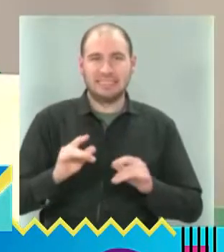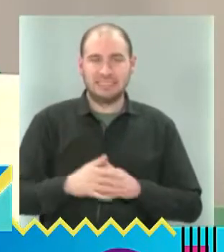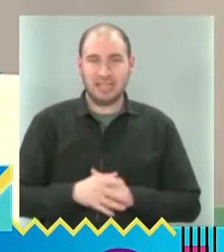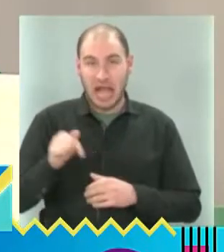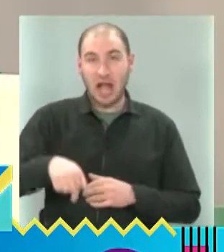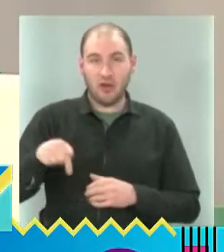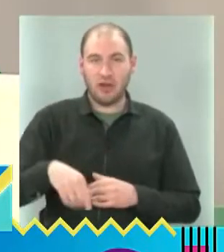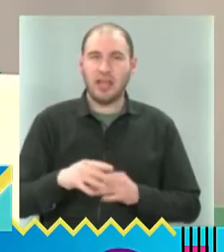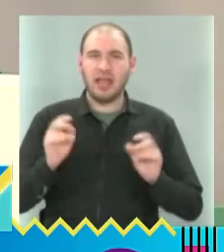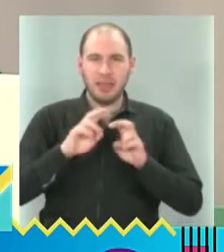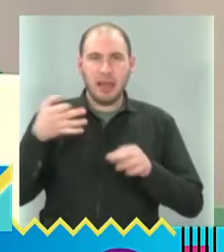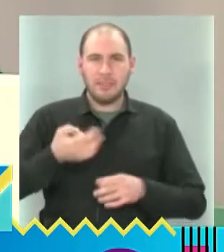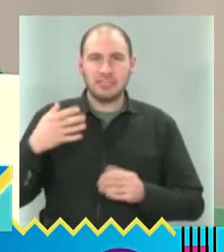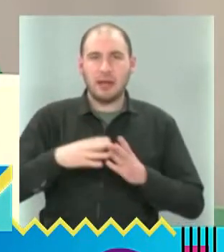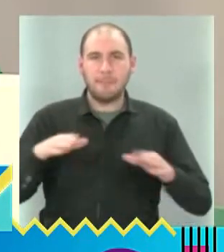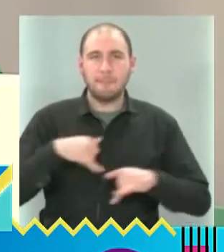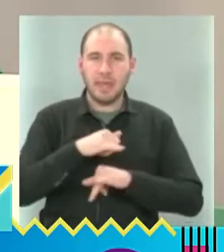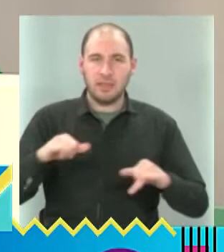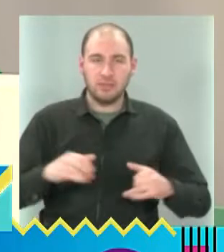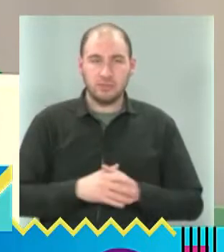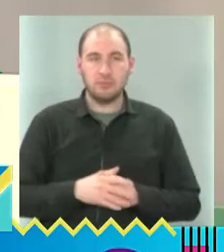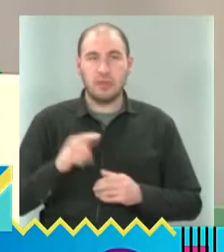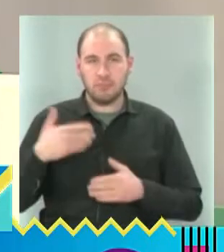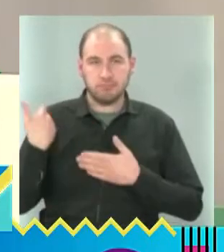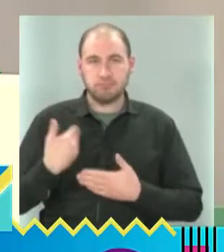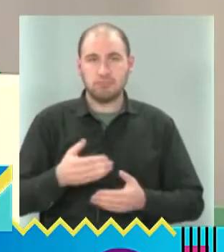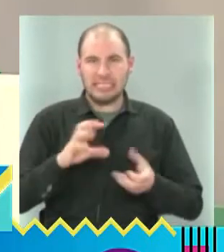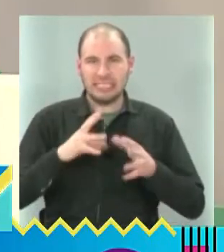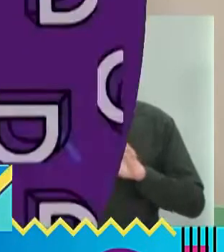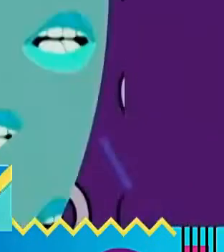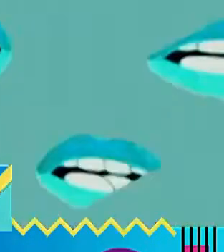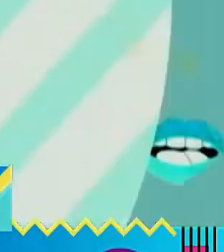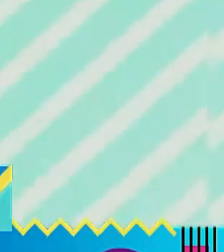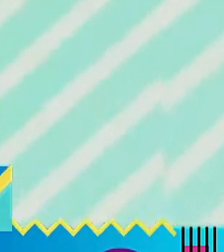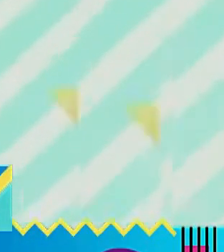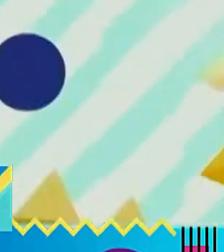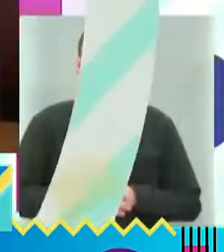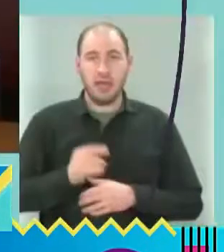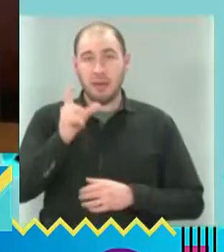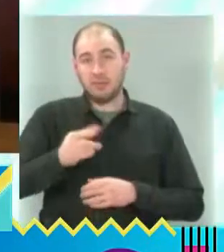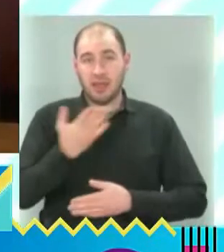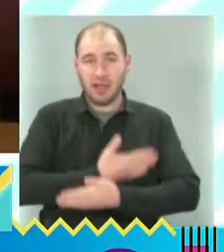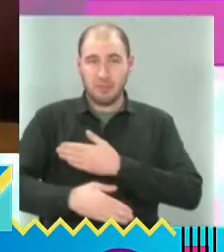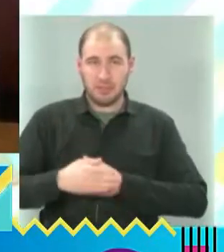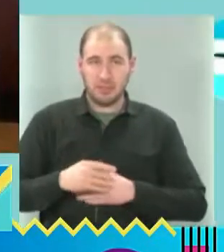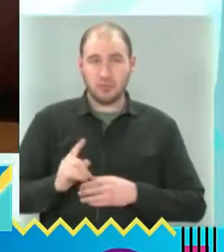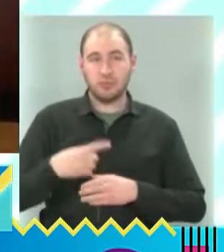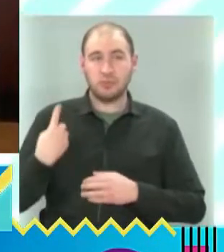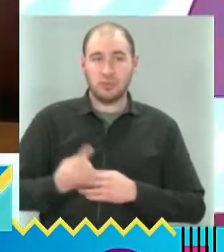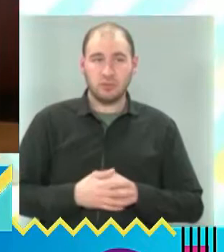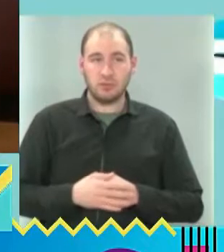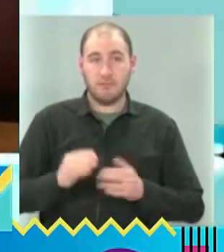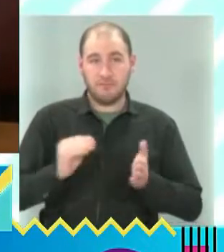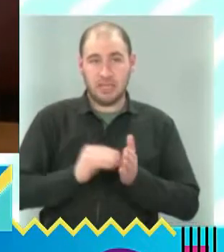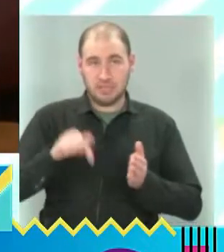hoy. Es una situación especial de los medios que está pasando por crisis. Bueno, en el caso de las personas con discapacidad, nosotros tenemos a la